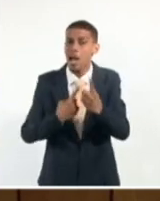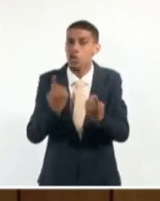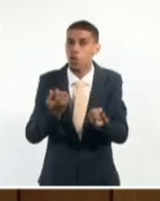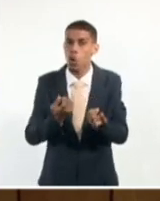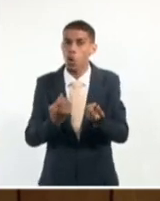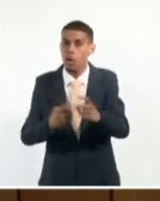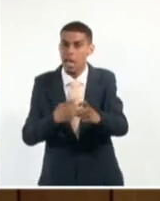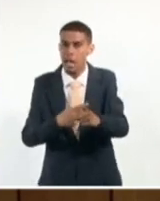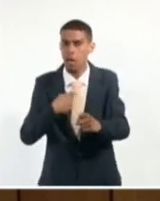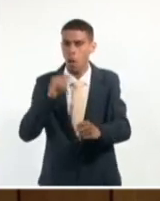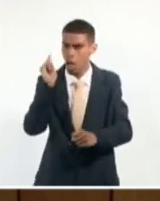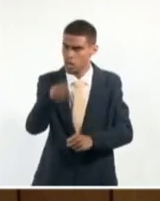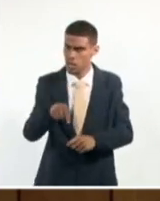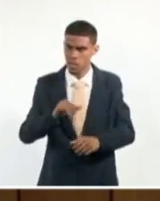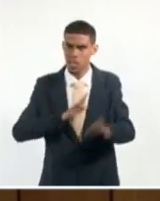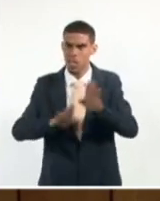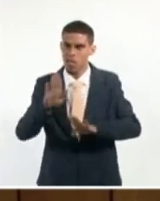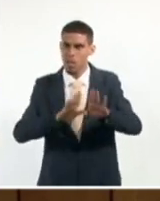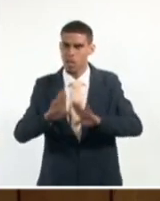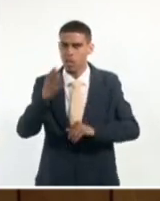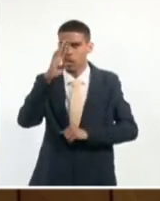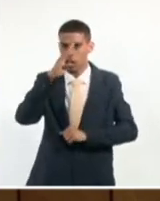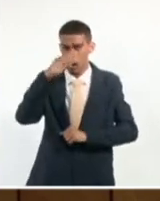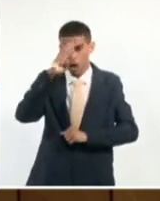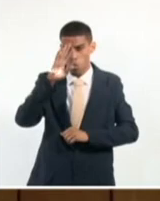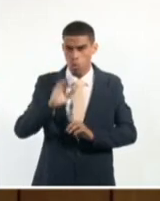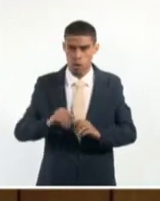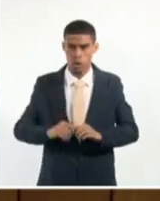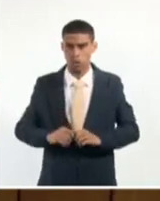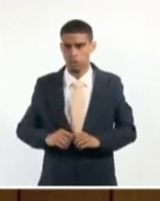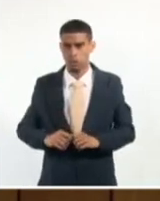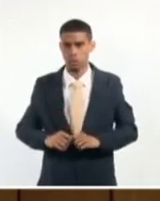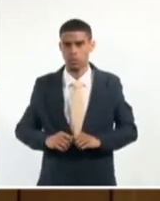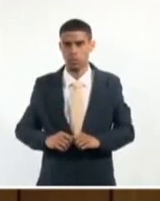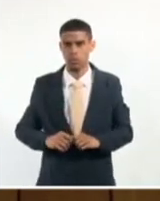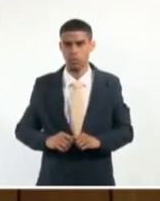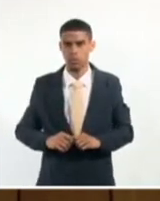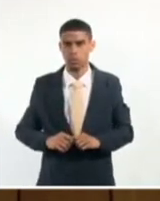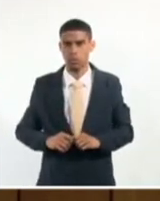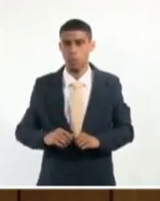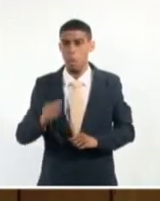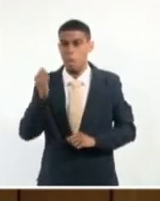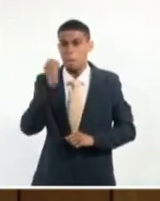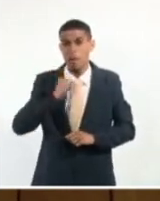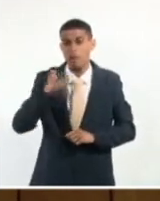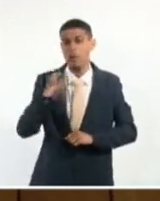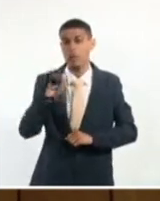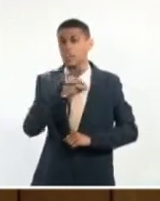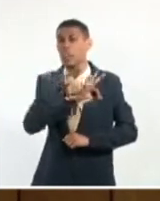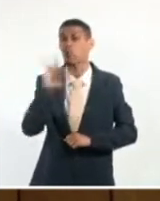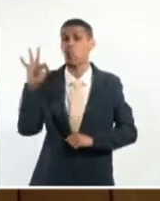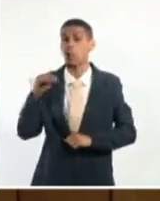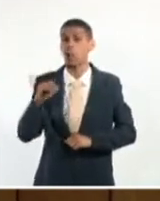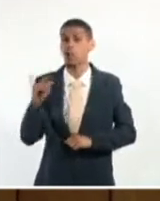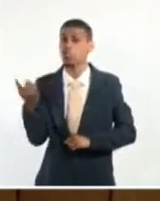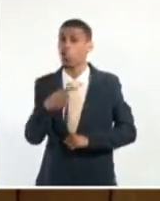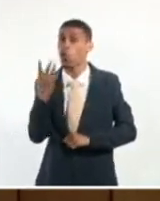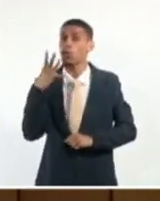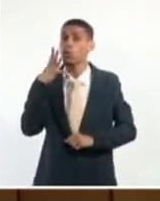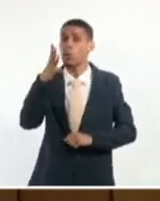defender a la patria, a la revolución y al socialismo. Con más fuerza que nunca,